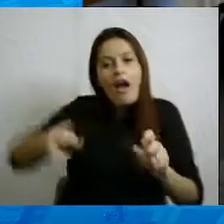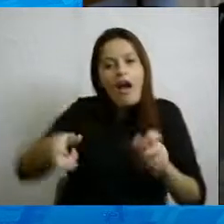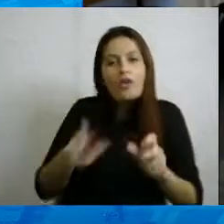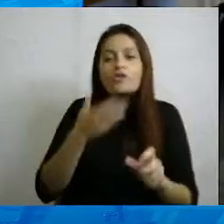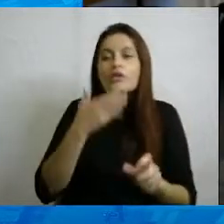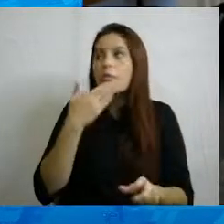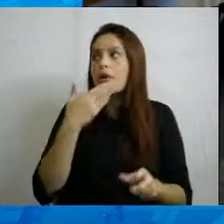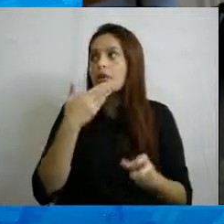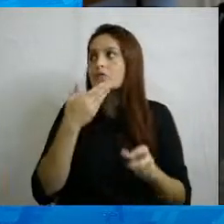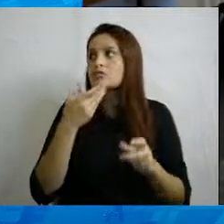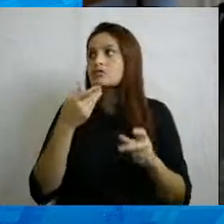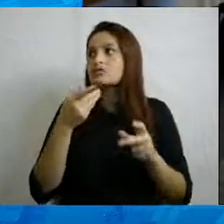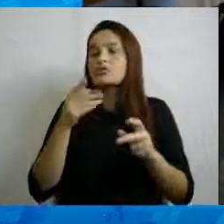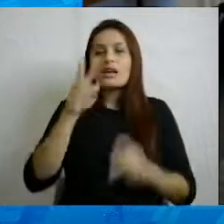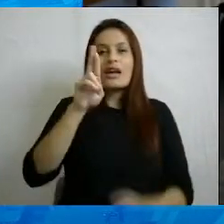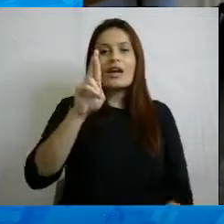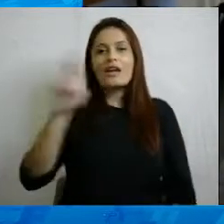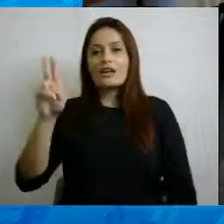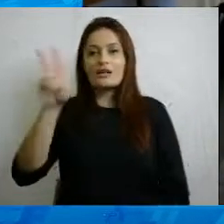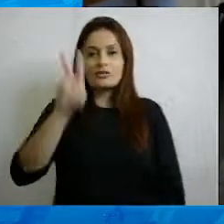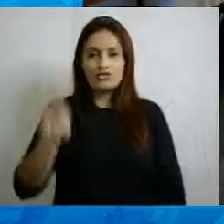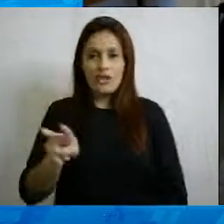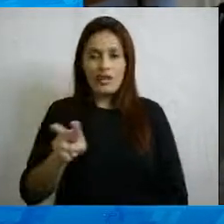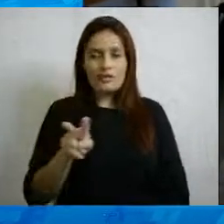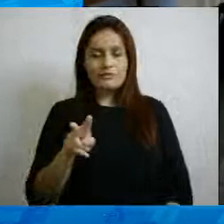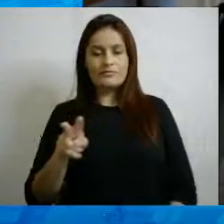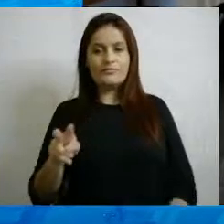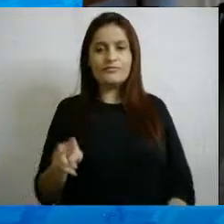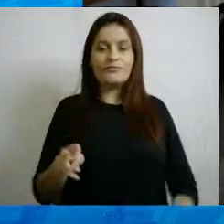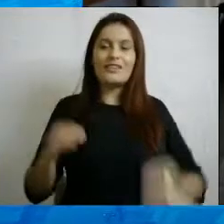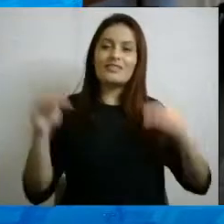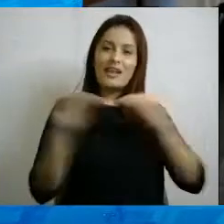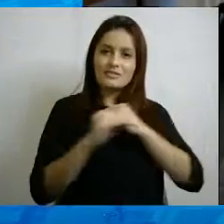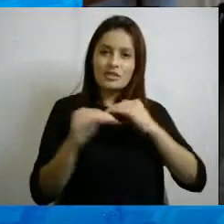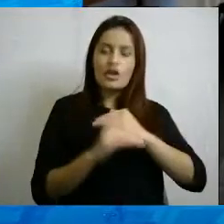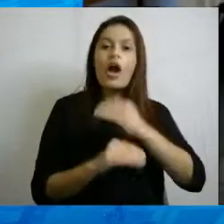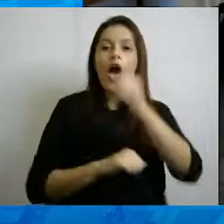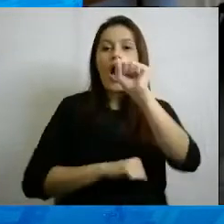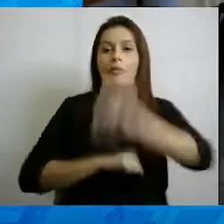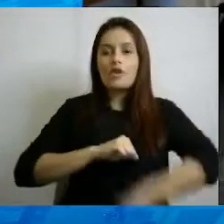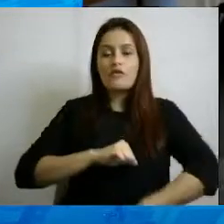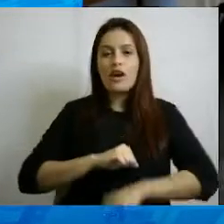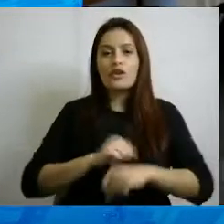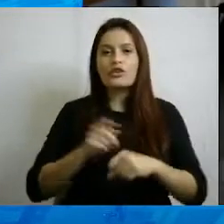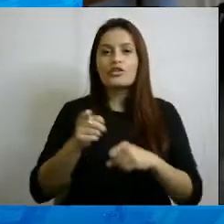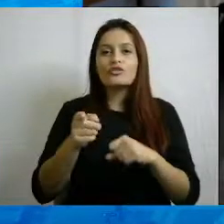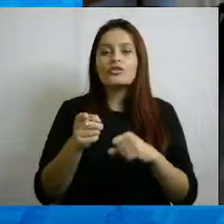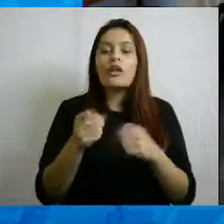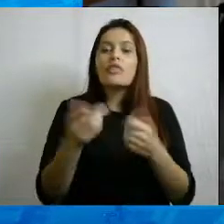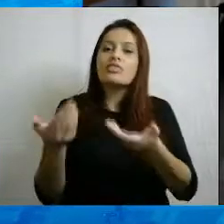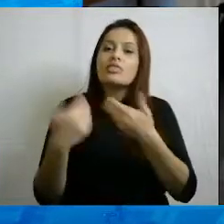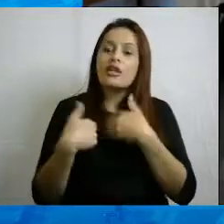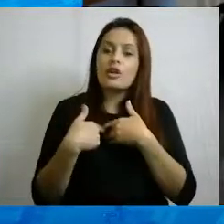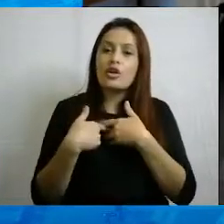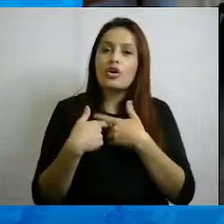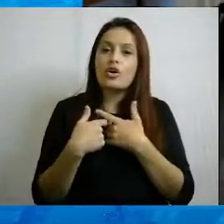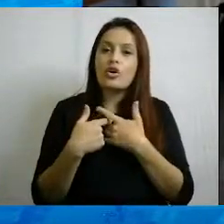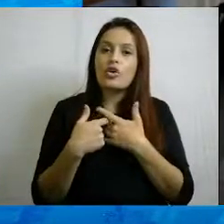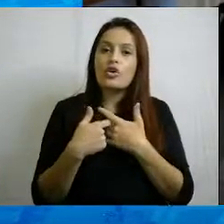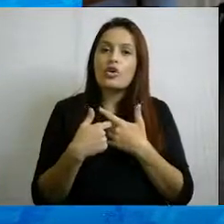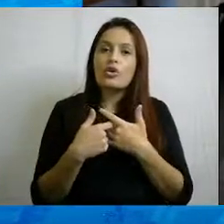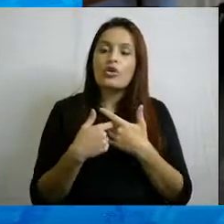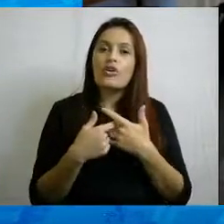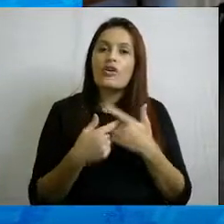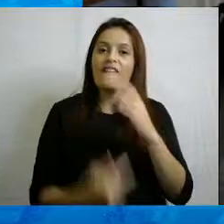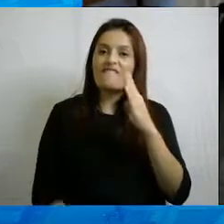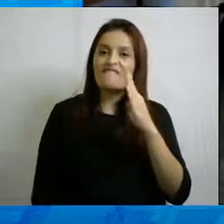sociales, pero nuestra ingeniera en tránsito, junto con la directora, plantearon esa solución de que no puedan salir los vehículos por el